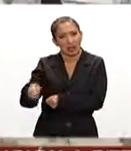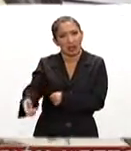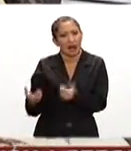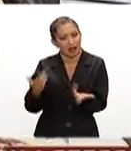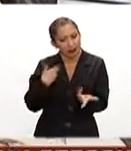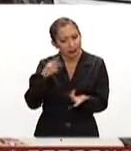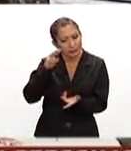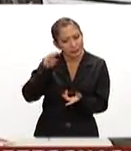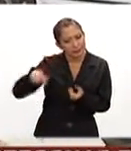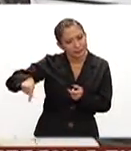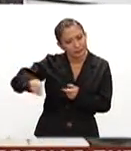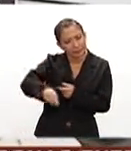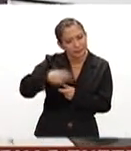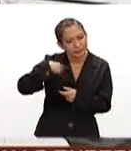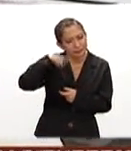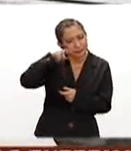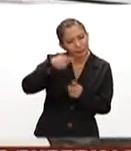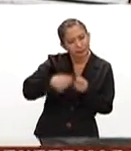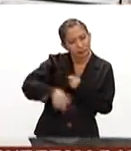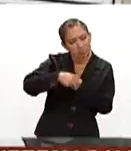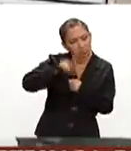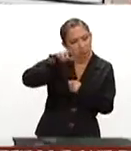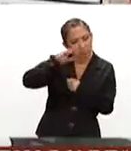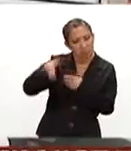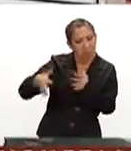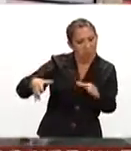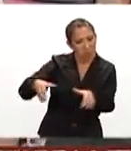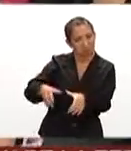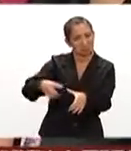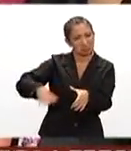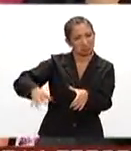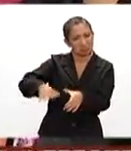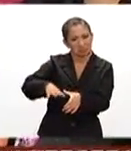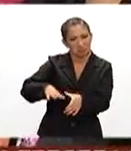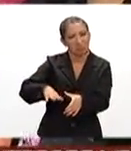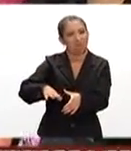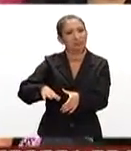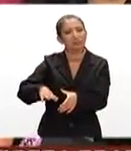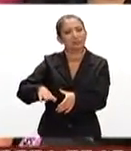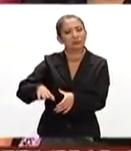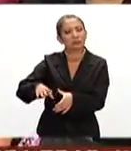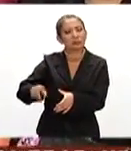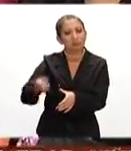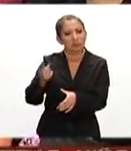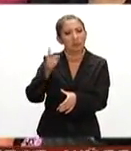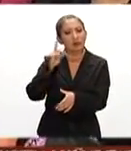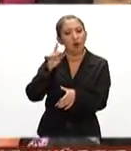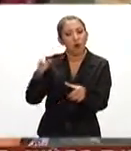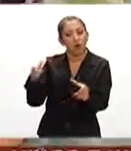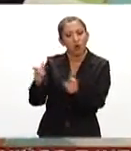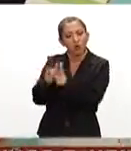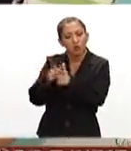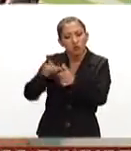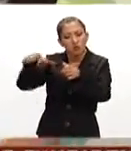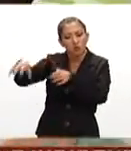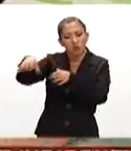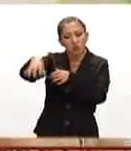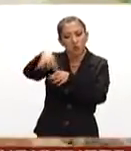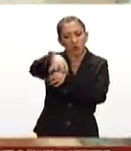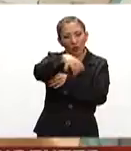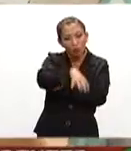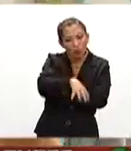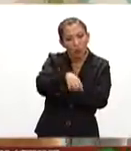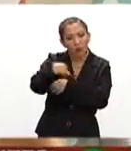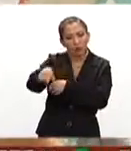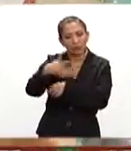de acuerdo, digamos, a las estadísticas oficiales, son poblaciones,